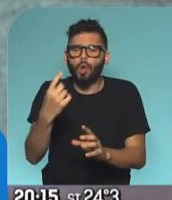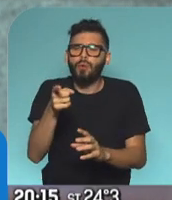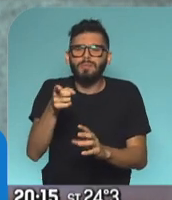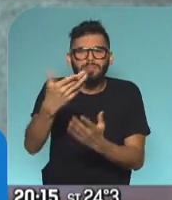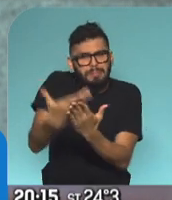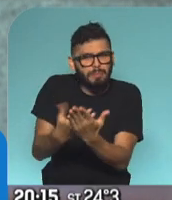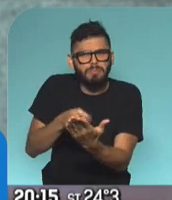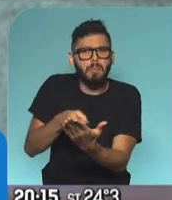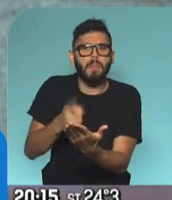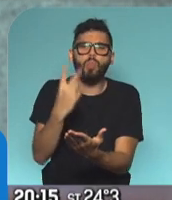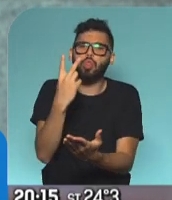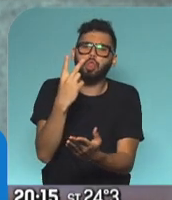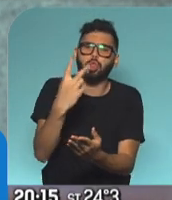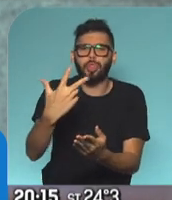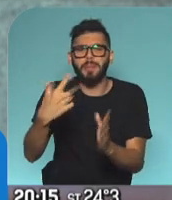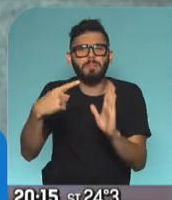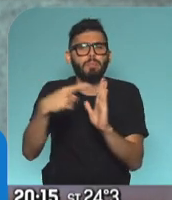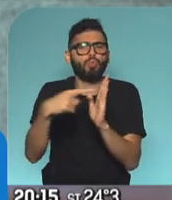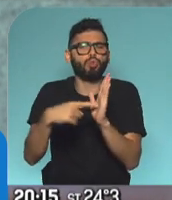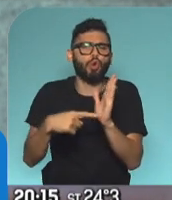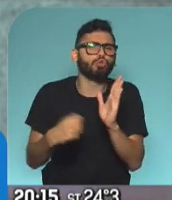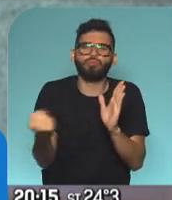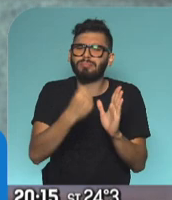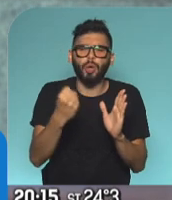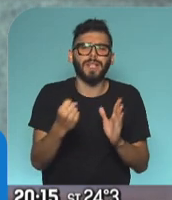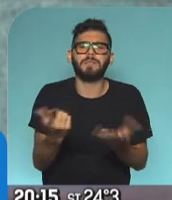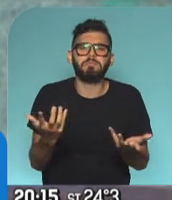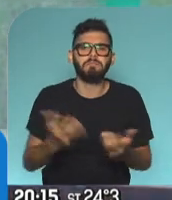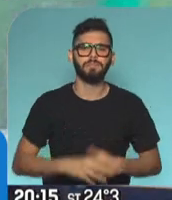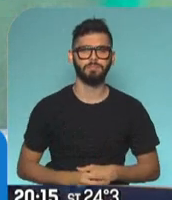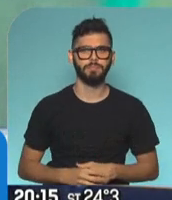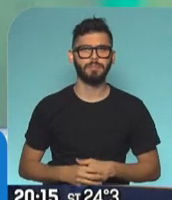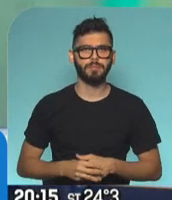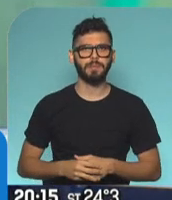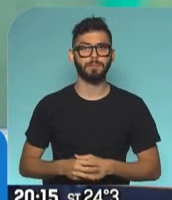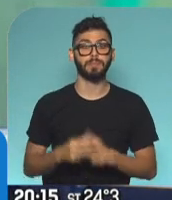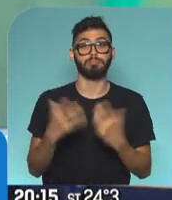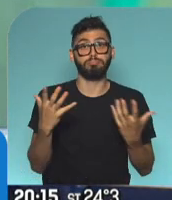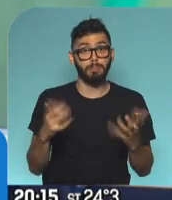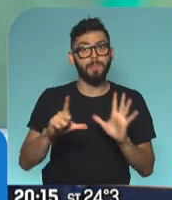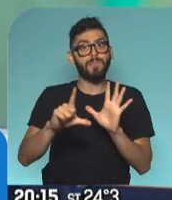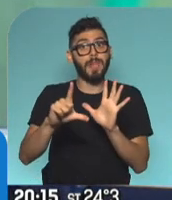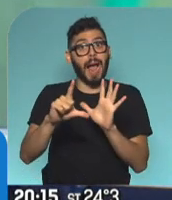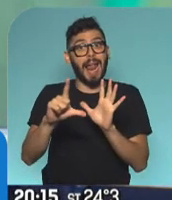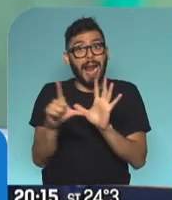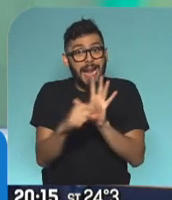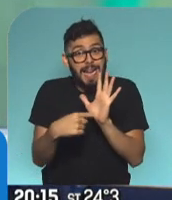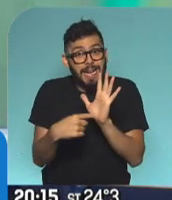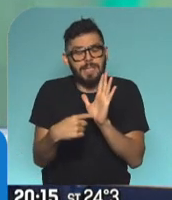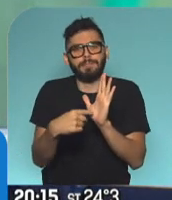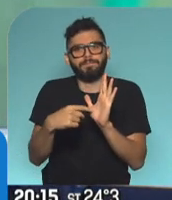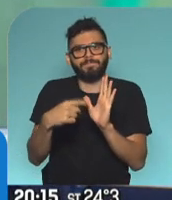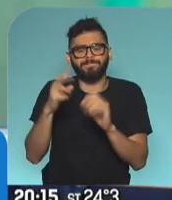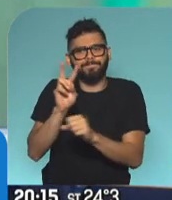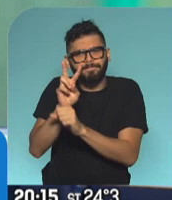puntos son los más destacados segundo segundo idea bueno es un pero es una ley que genera la protección de la